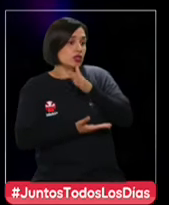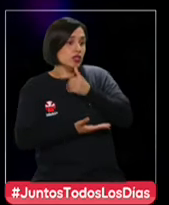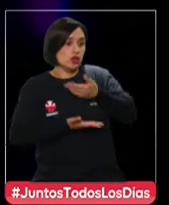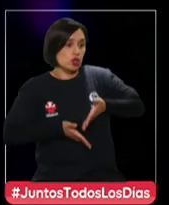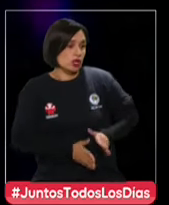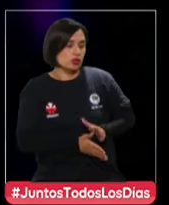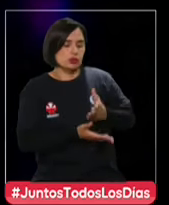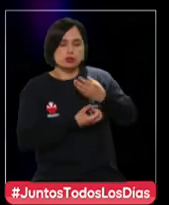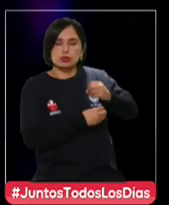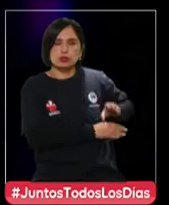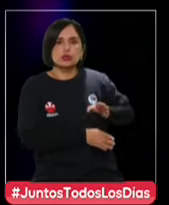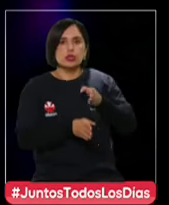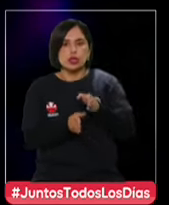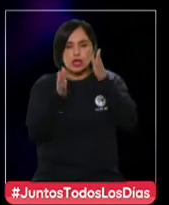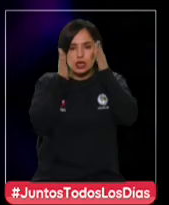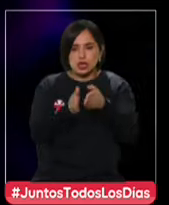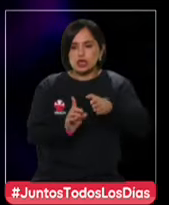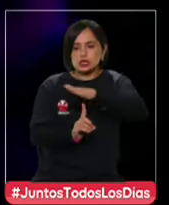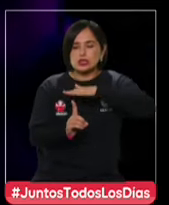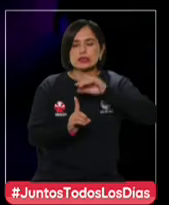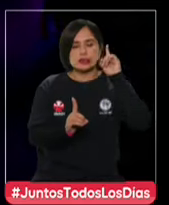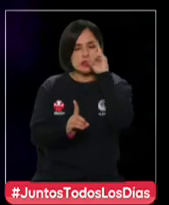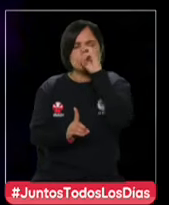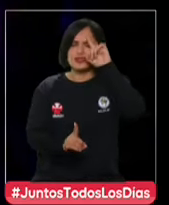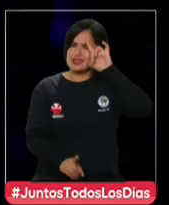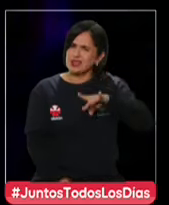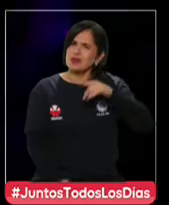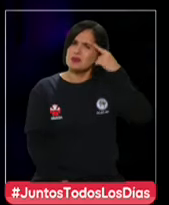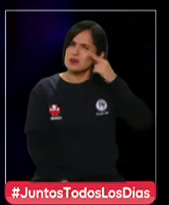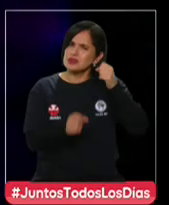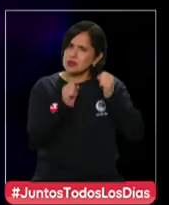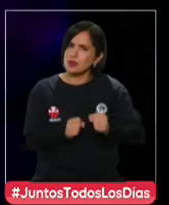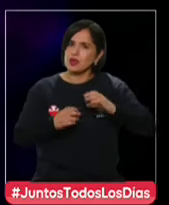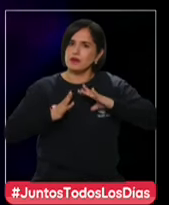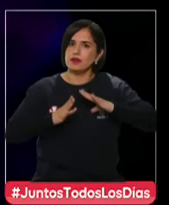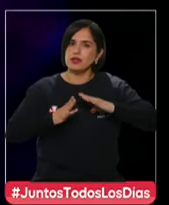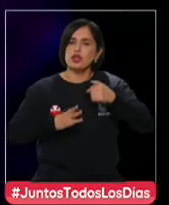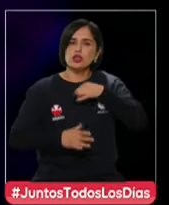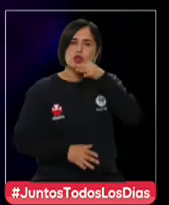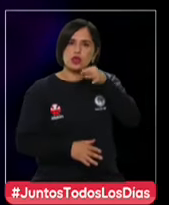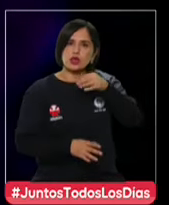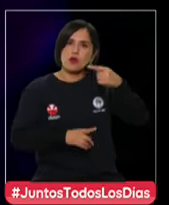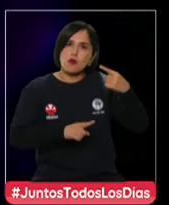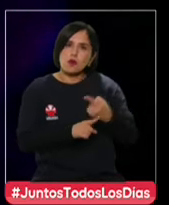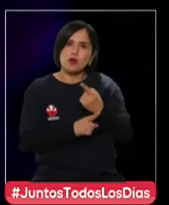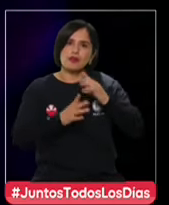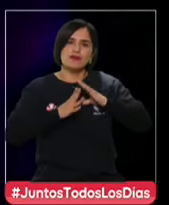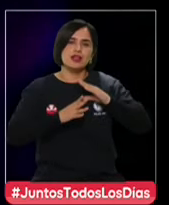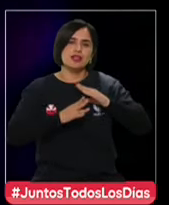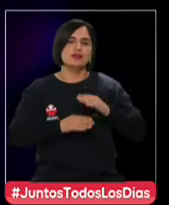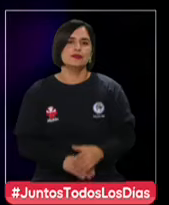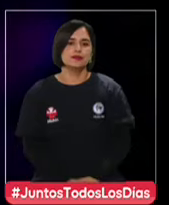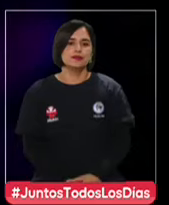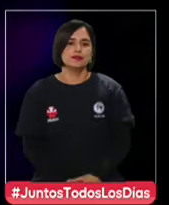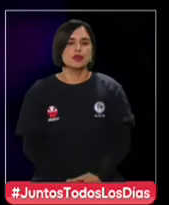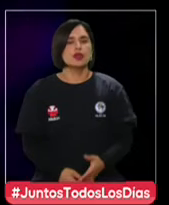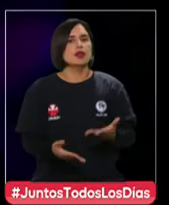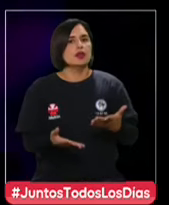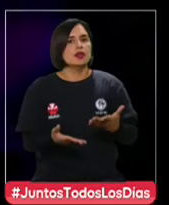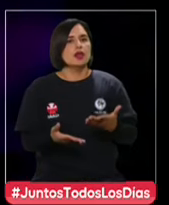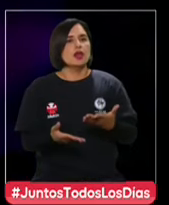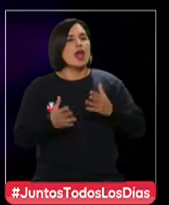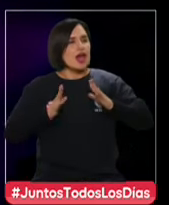Se puede, nuestra situación es adversa y lo sabemos, pero se puede volver a ser feliz. Yo hoy día te digo que yo volví a ser feliz de nuevo. Volví